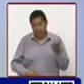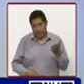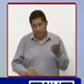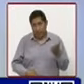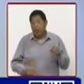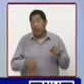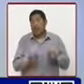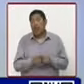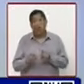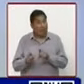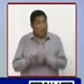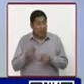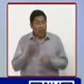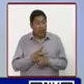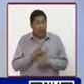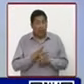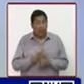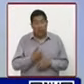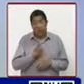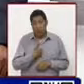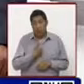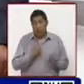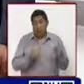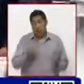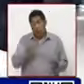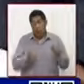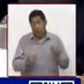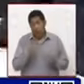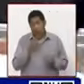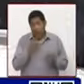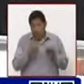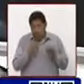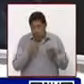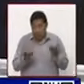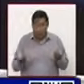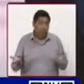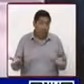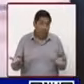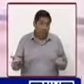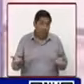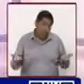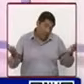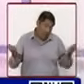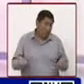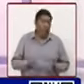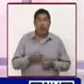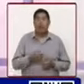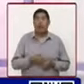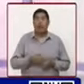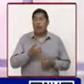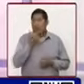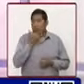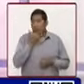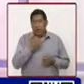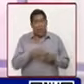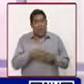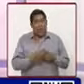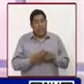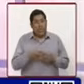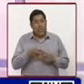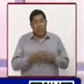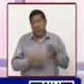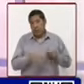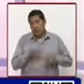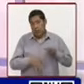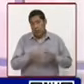Al hecho de que también el cuidado del vehículo le claro. corresponde al que maneja el vehículo. Pues, es decir, entonces, fallas mecánicas, se dice,